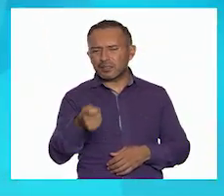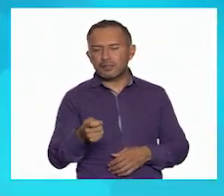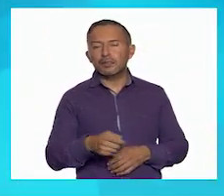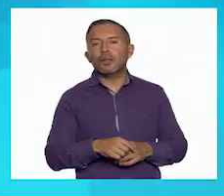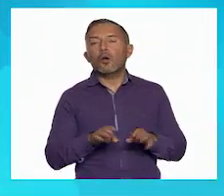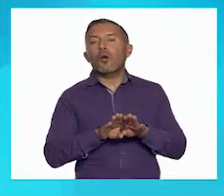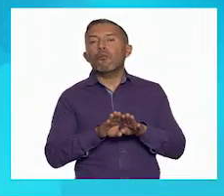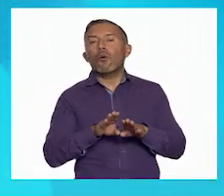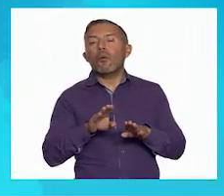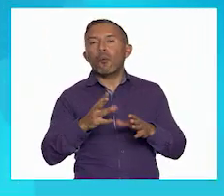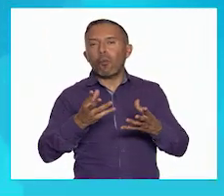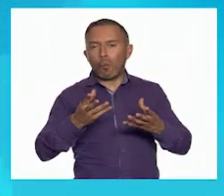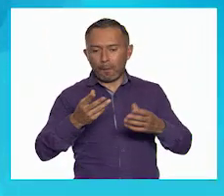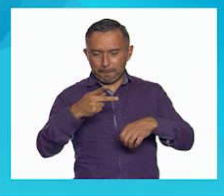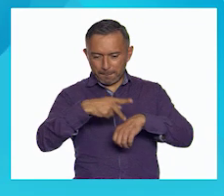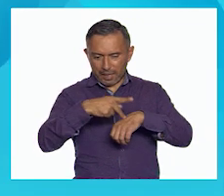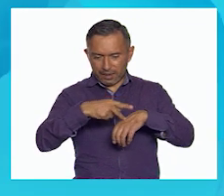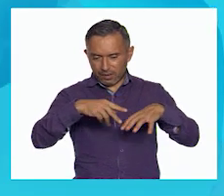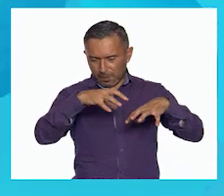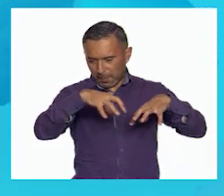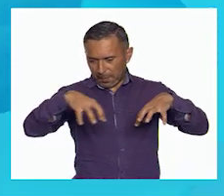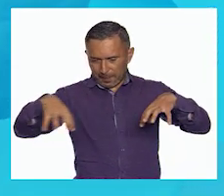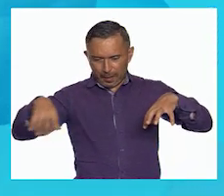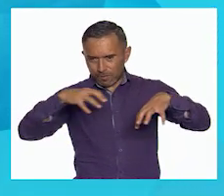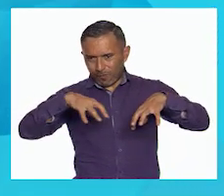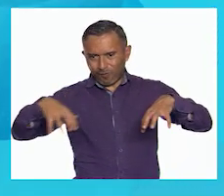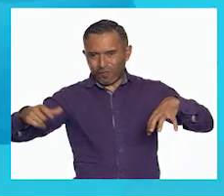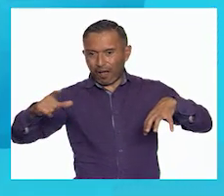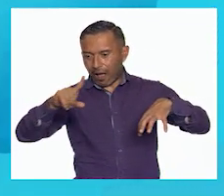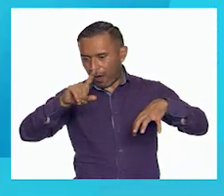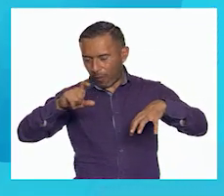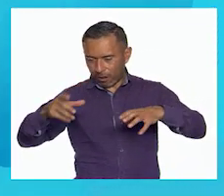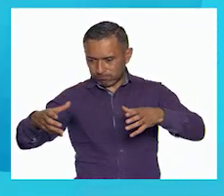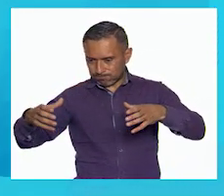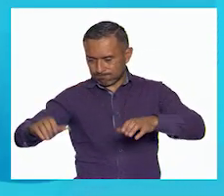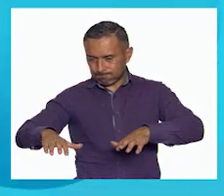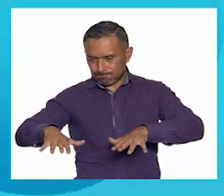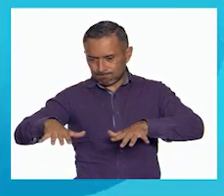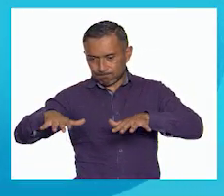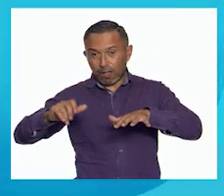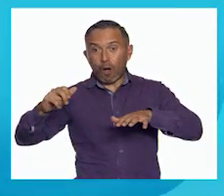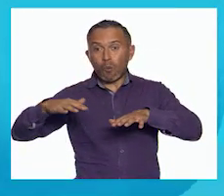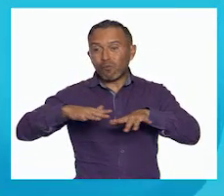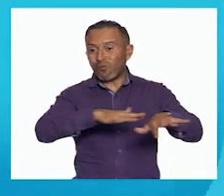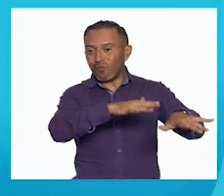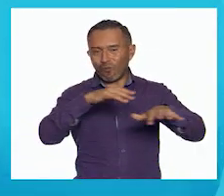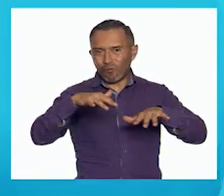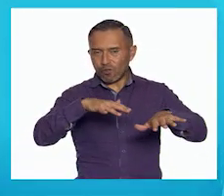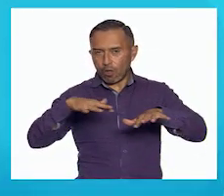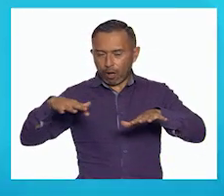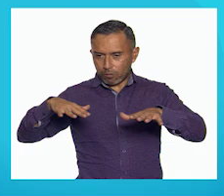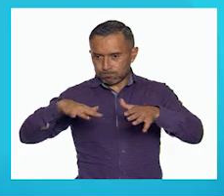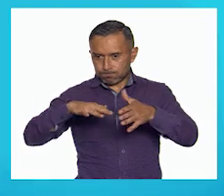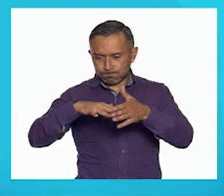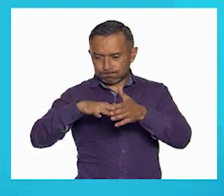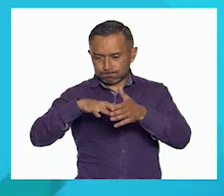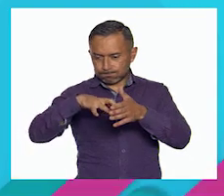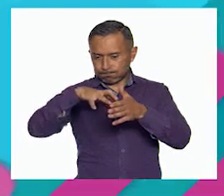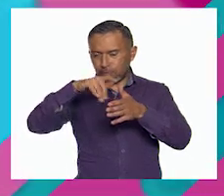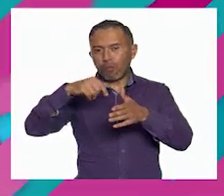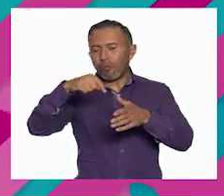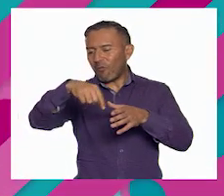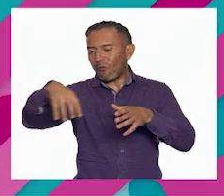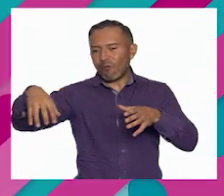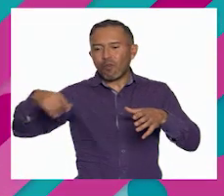se colocan muchas piedras para detener un poco el agua. De esa manera el agua ya no corre y después ellos pueden jugar a muchas cosas.